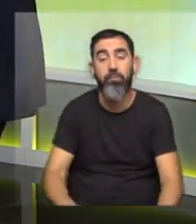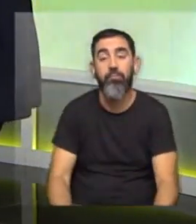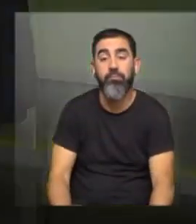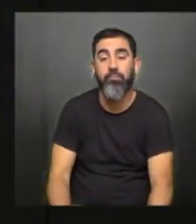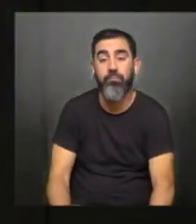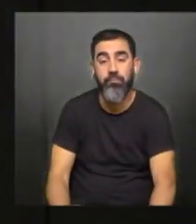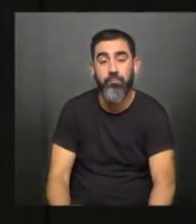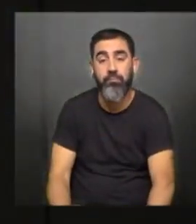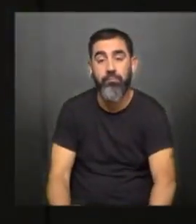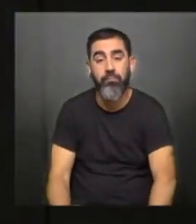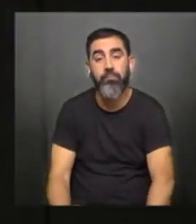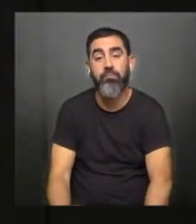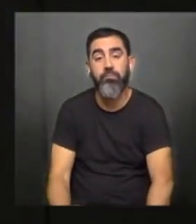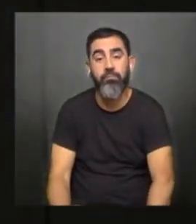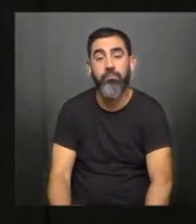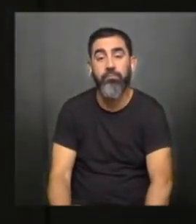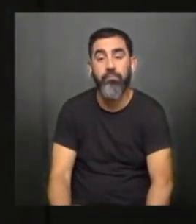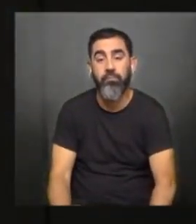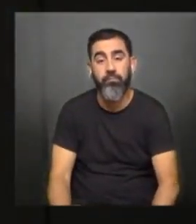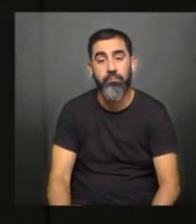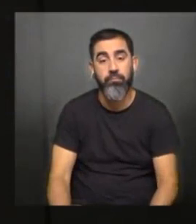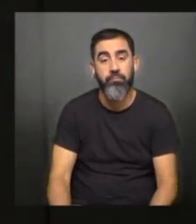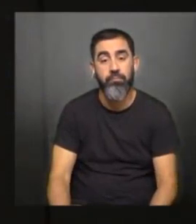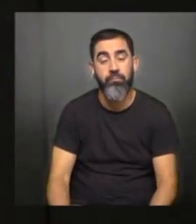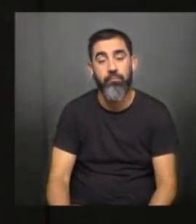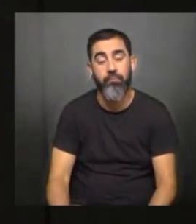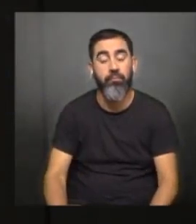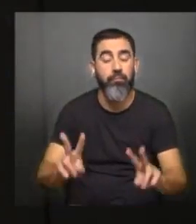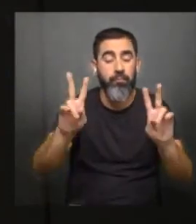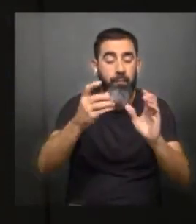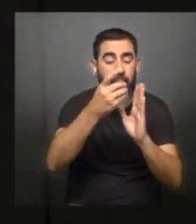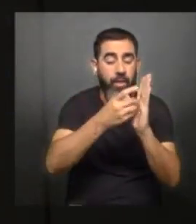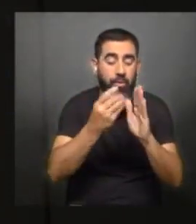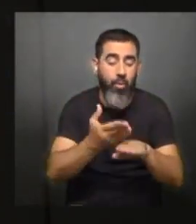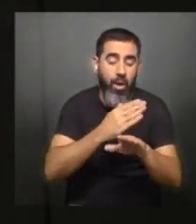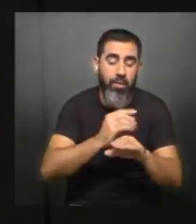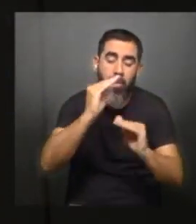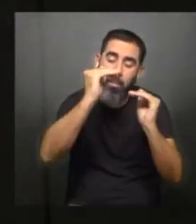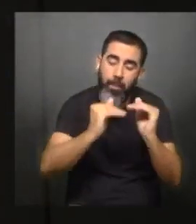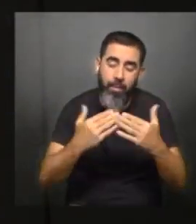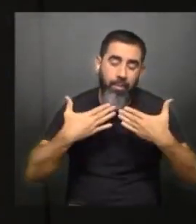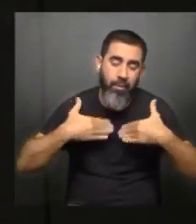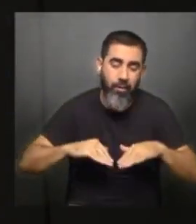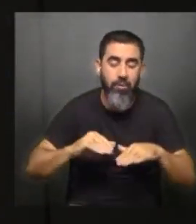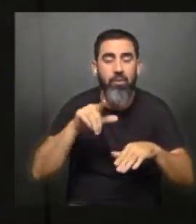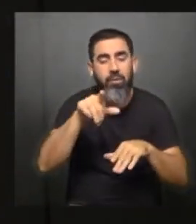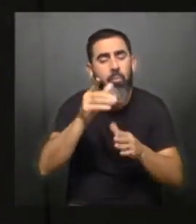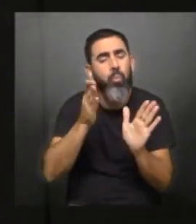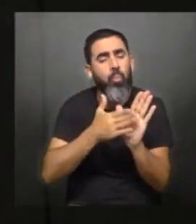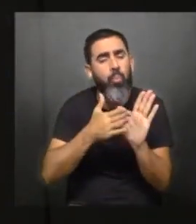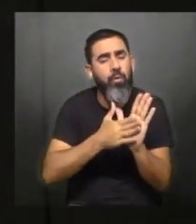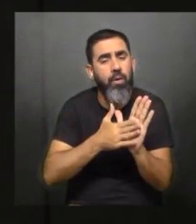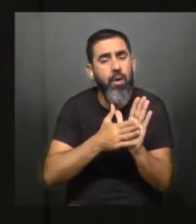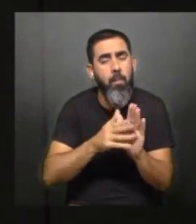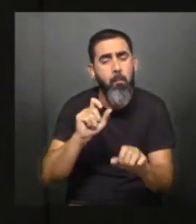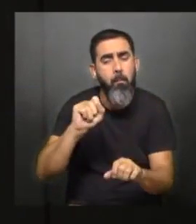tremendo. Y lo voy a despedir con algo, si se quiere, un poco menos duro que los datos que manejamos, pero forma parte del escenario. ¿Ustedes también comprobaron que se toma mal